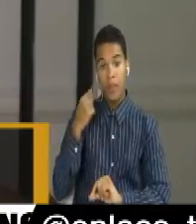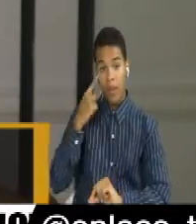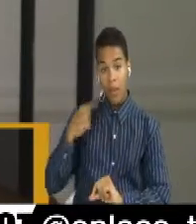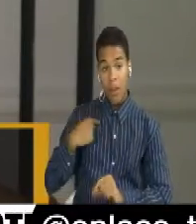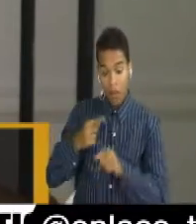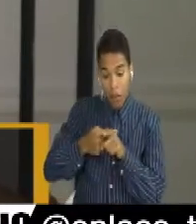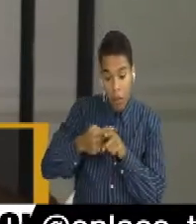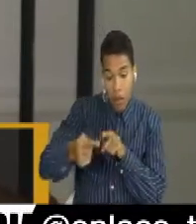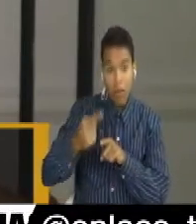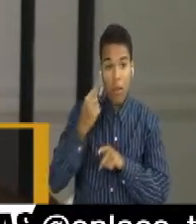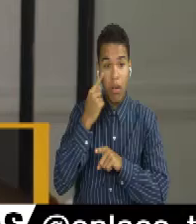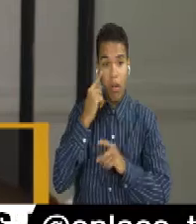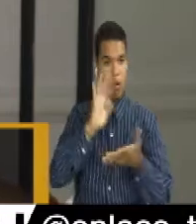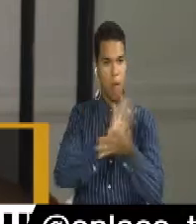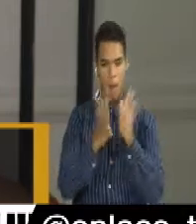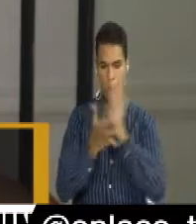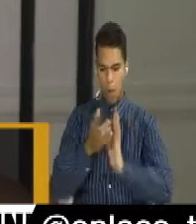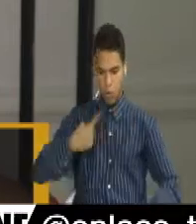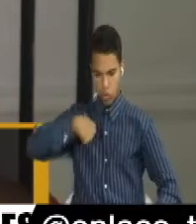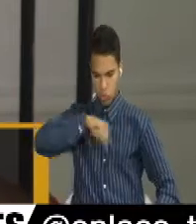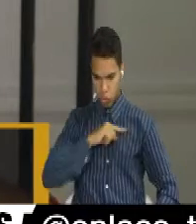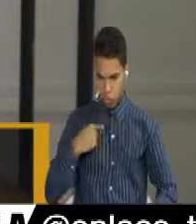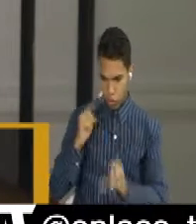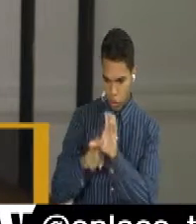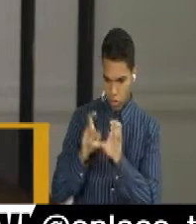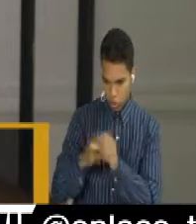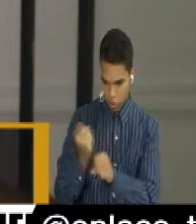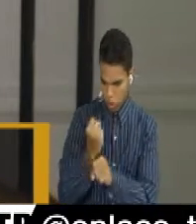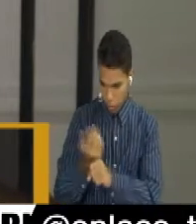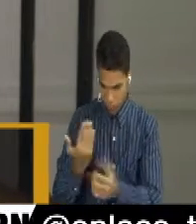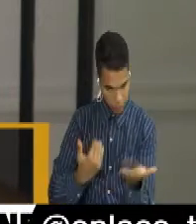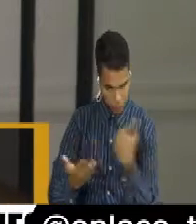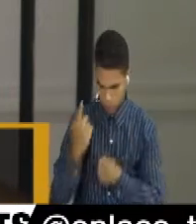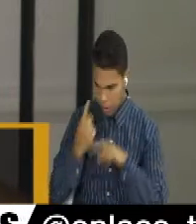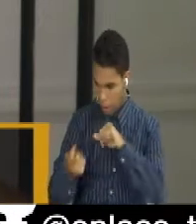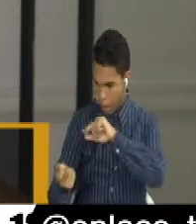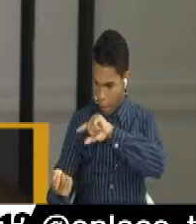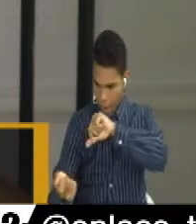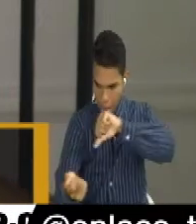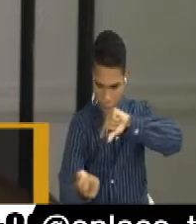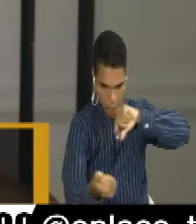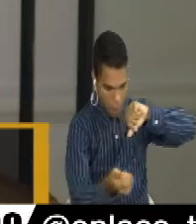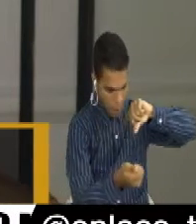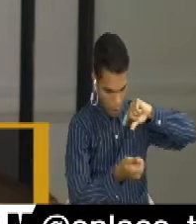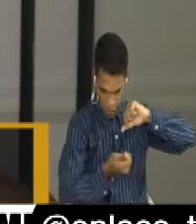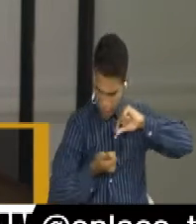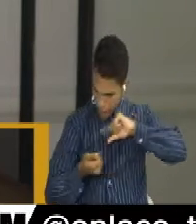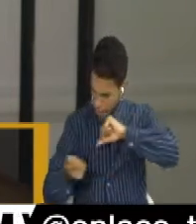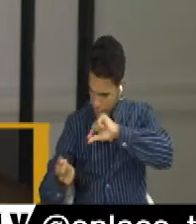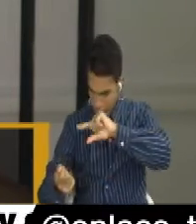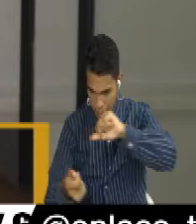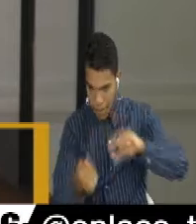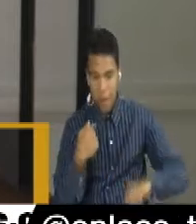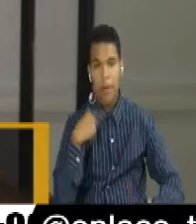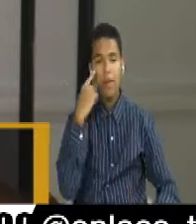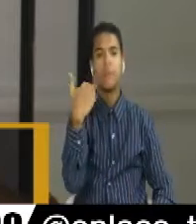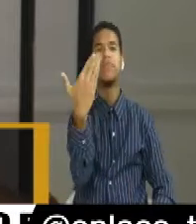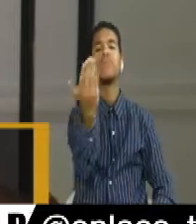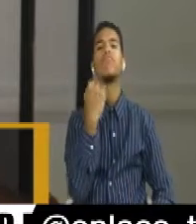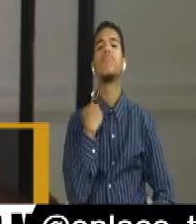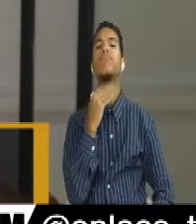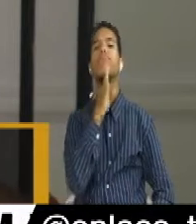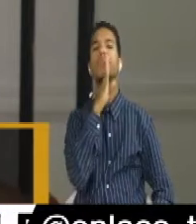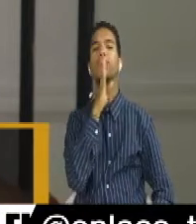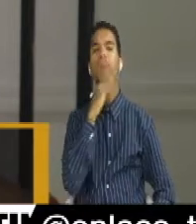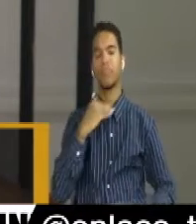semana es colocarnos a paz y salvo con todos nuestros proveedores. Valga ahí la cuña, Pedro, y como siempre lo he dicho, darle el gran reconocimiento y